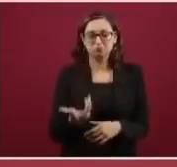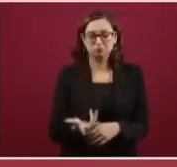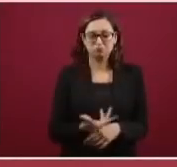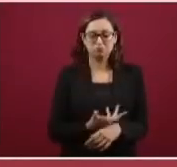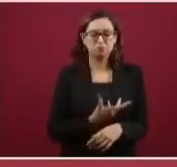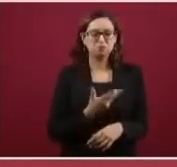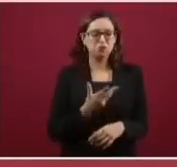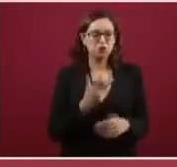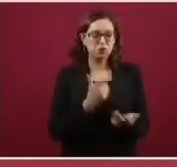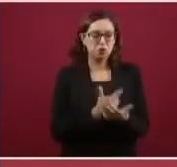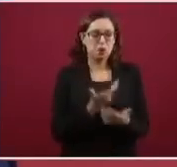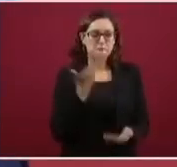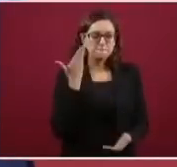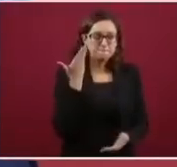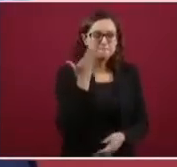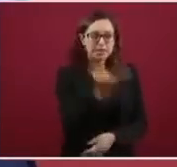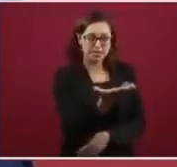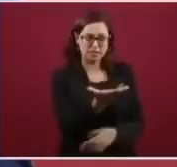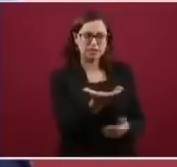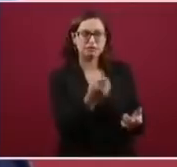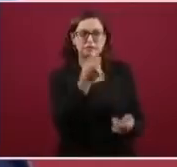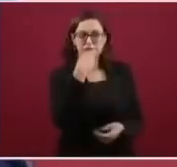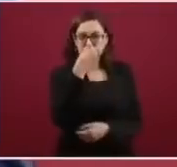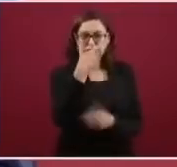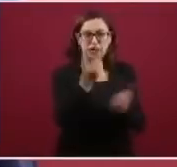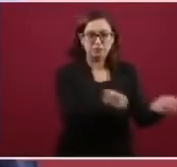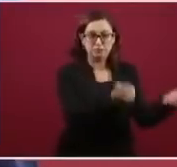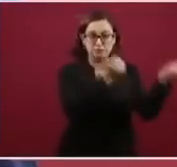pago de morado